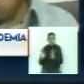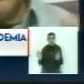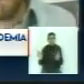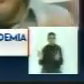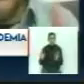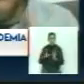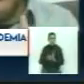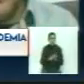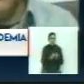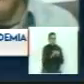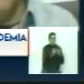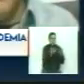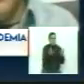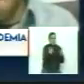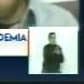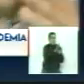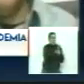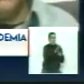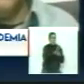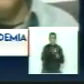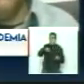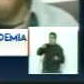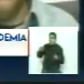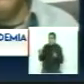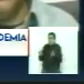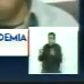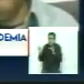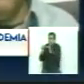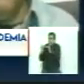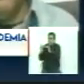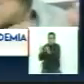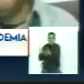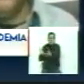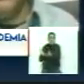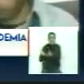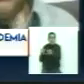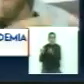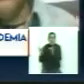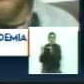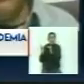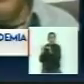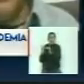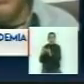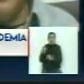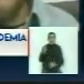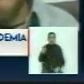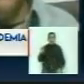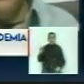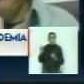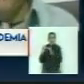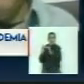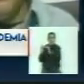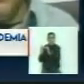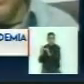que empezó a crecer los casos, entonces sí se necesita el Bicentenario, y ahora el Bicentenario está con 120 camas